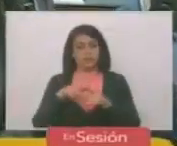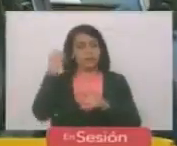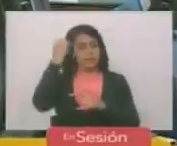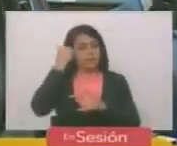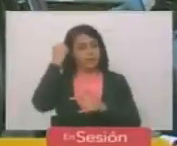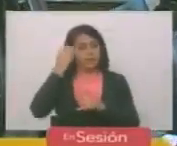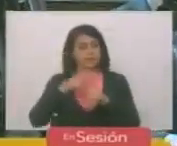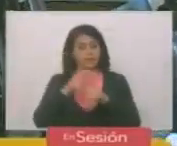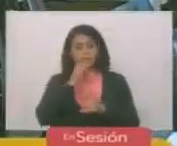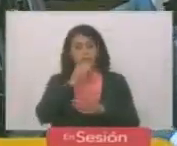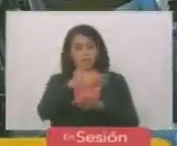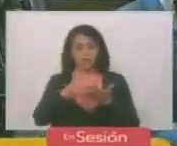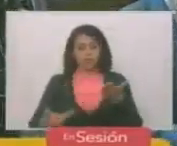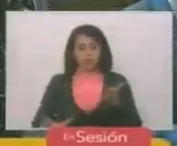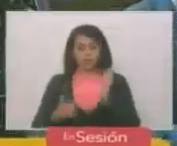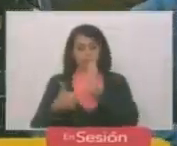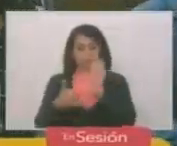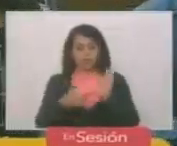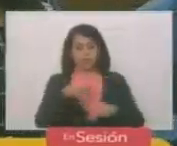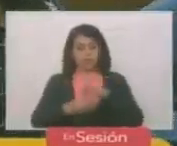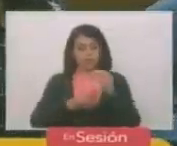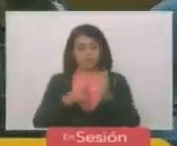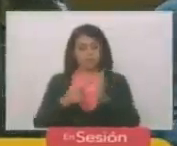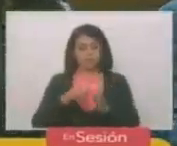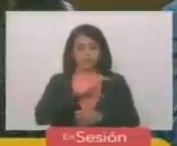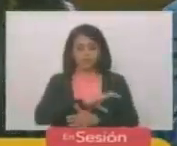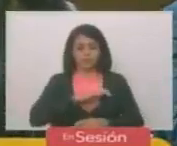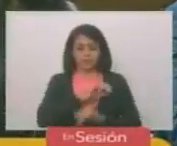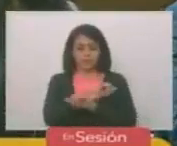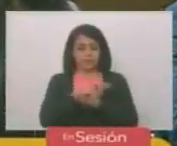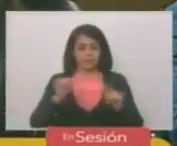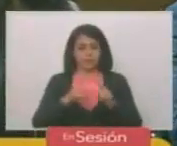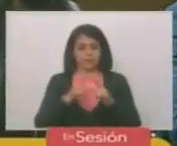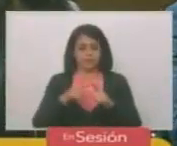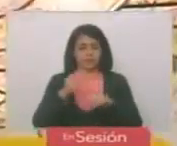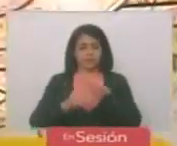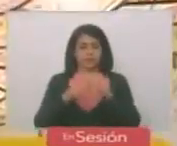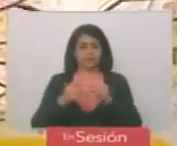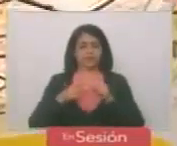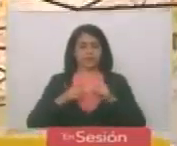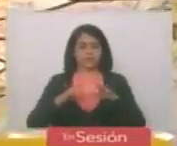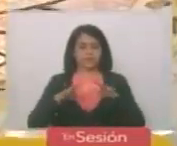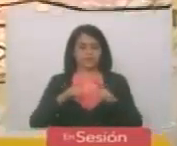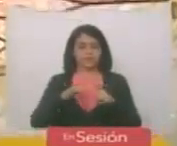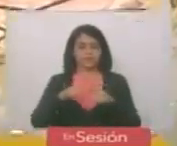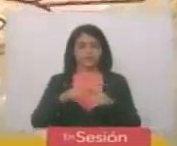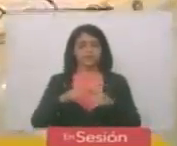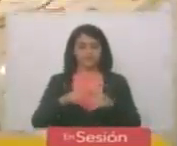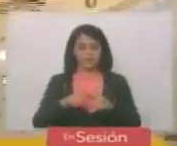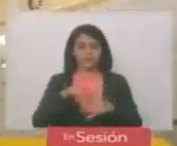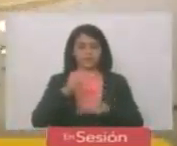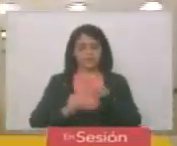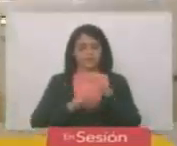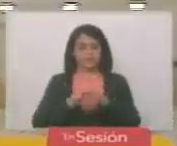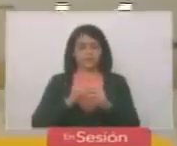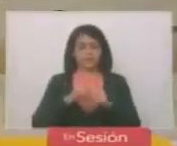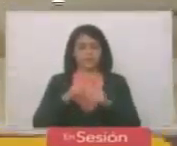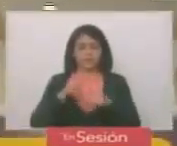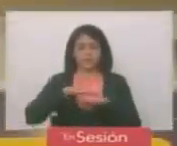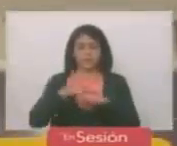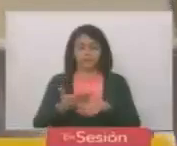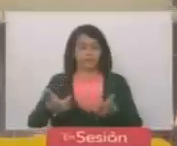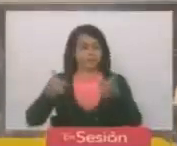consideró el informe presentado por la Comisión Permanente de Política Exterior, Soberanía e Integración para que